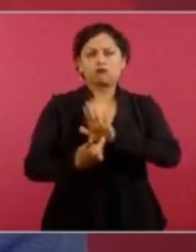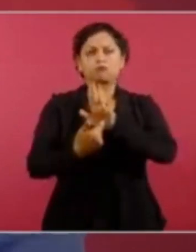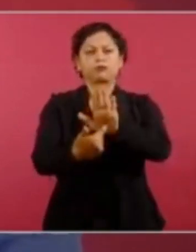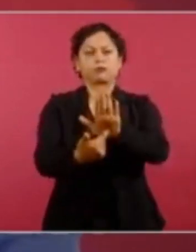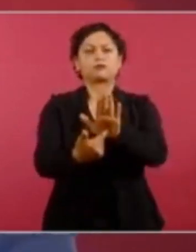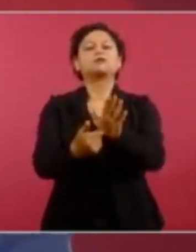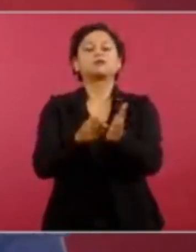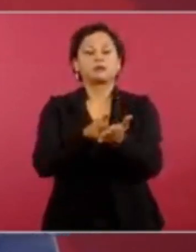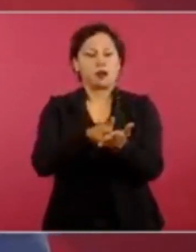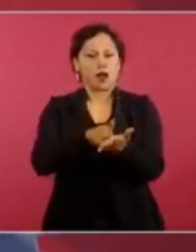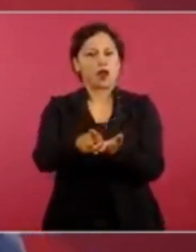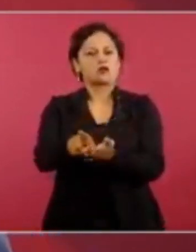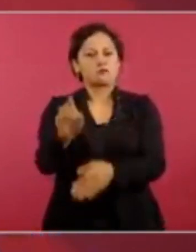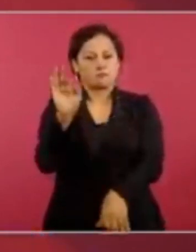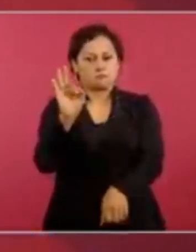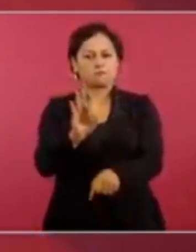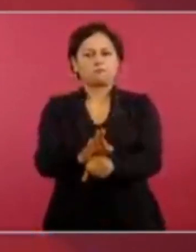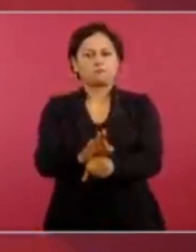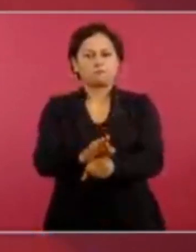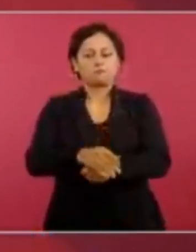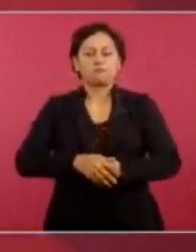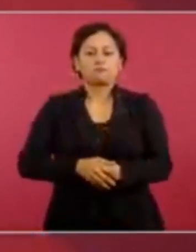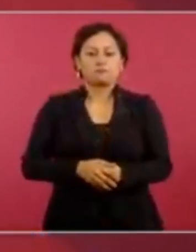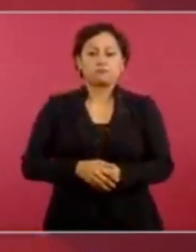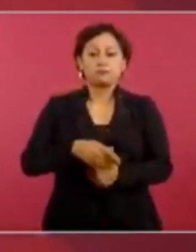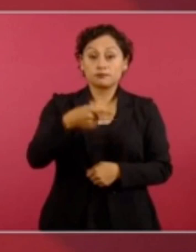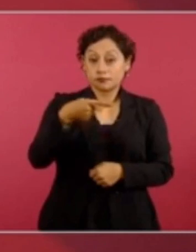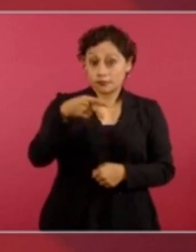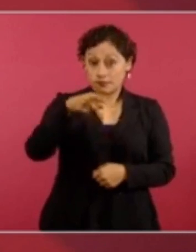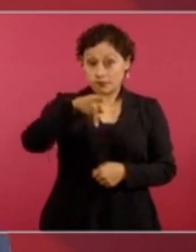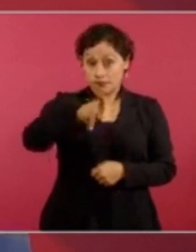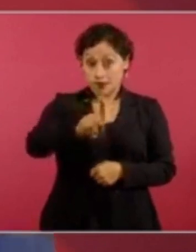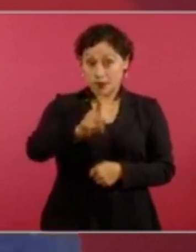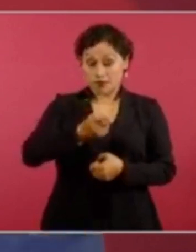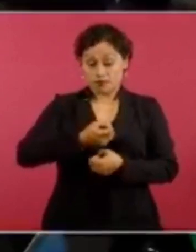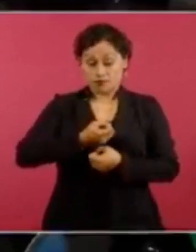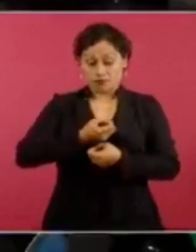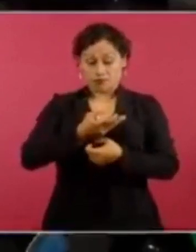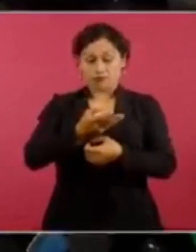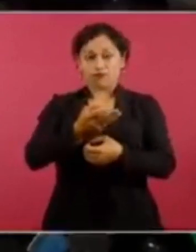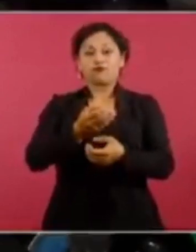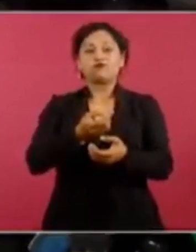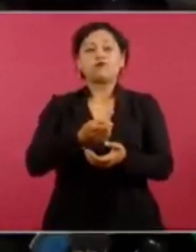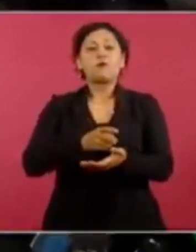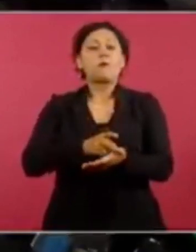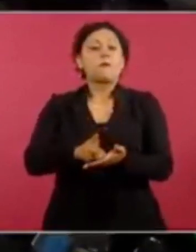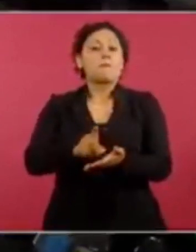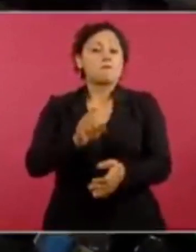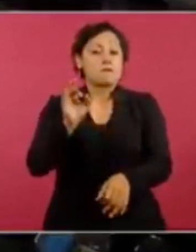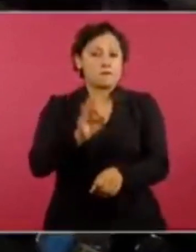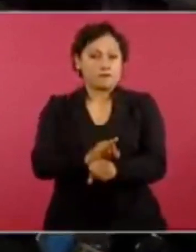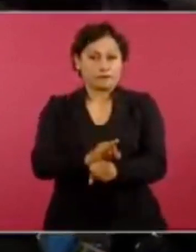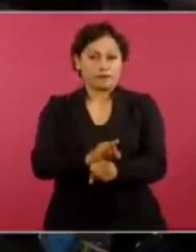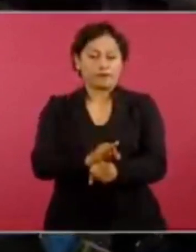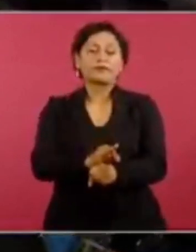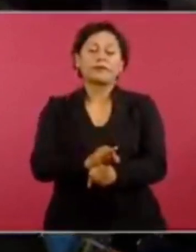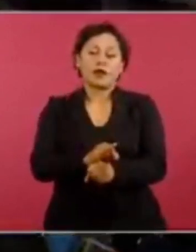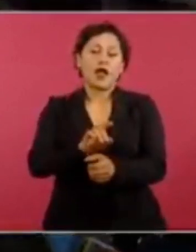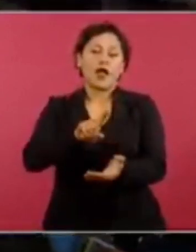Lo único es evitar la violencia porque no es nuevo